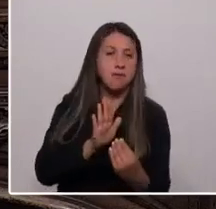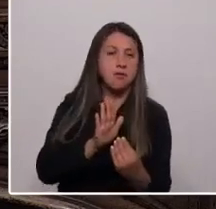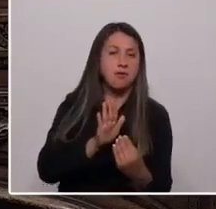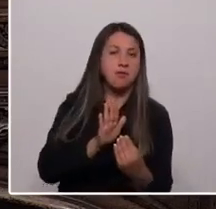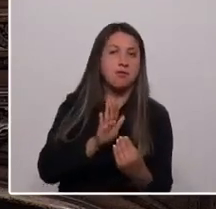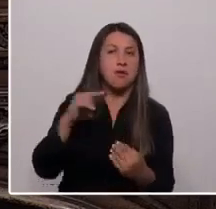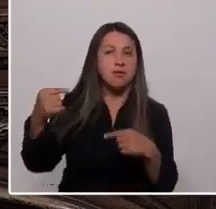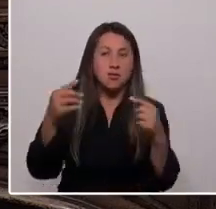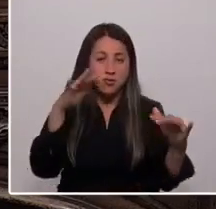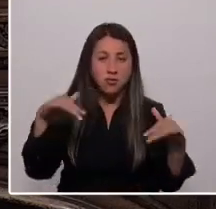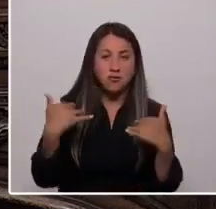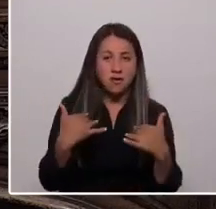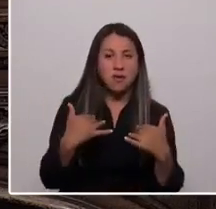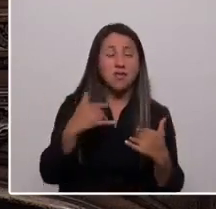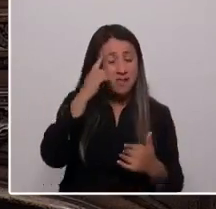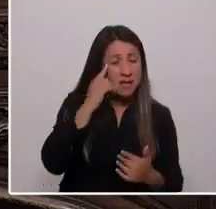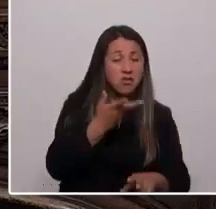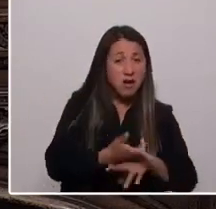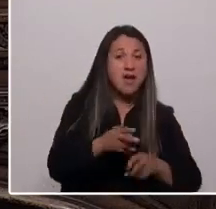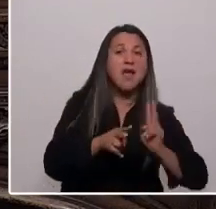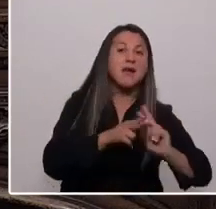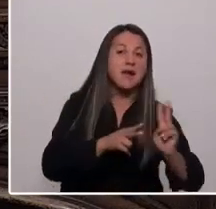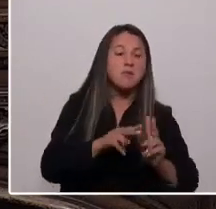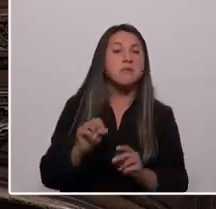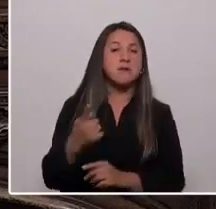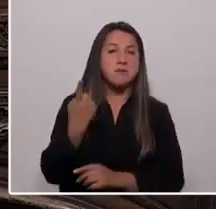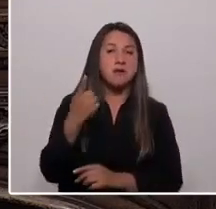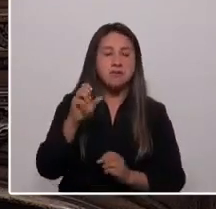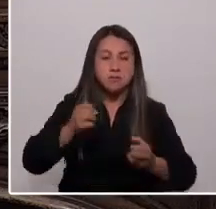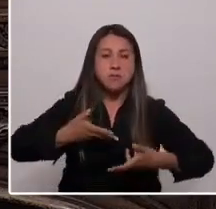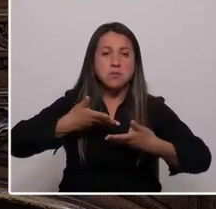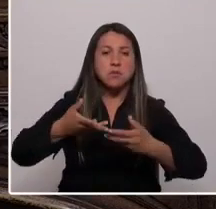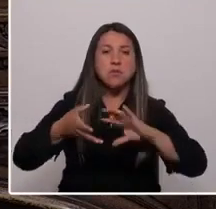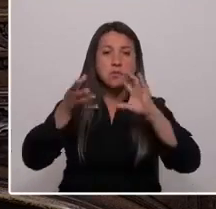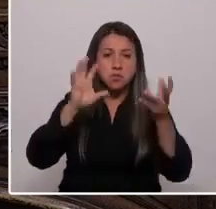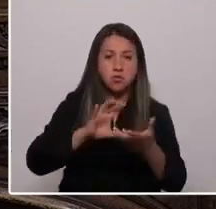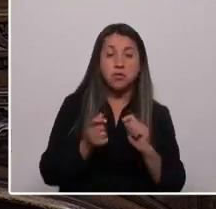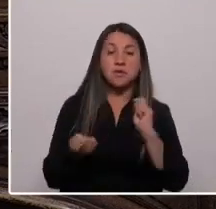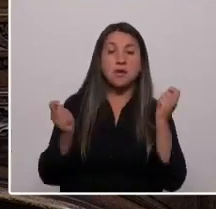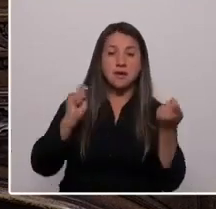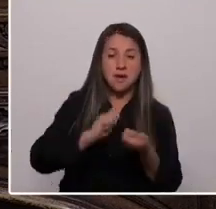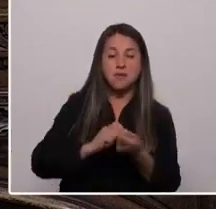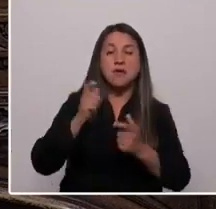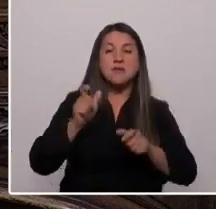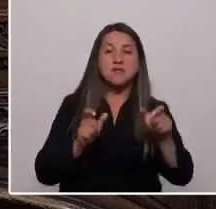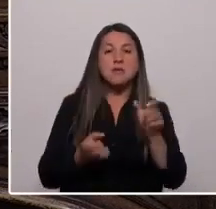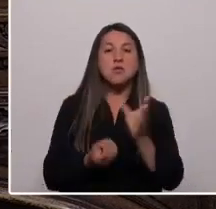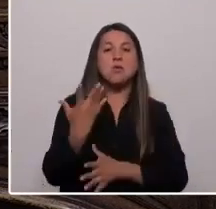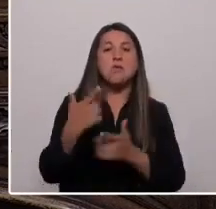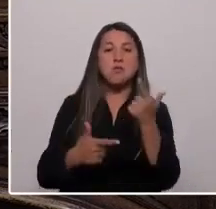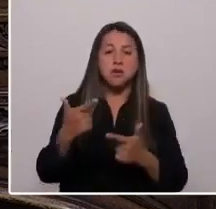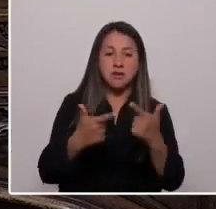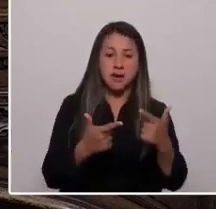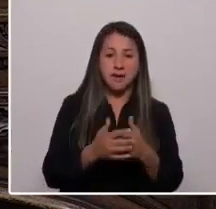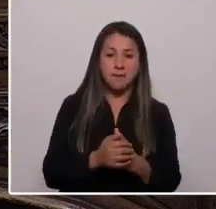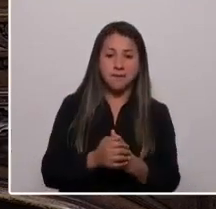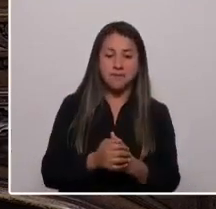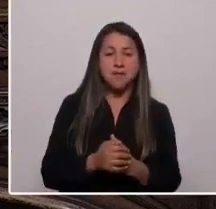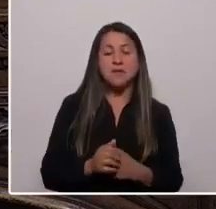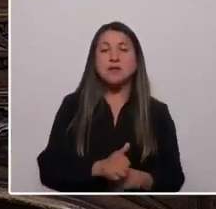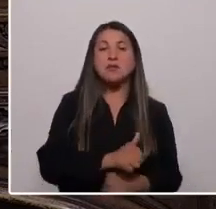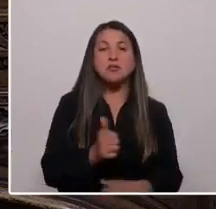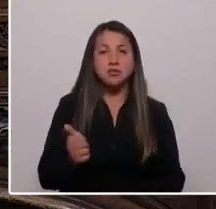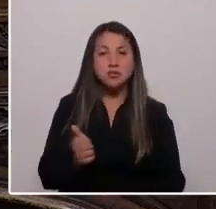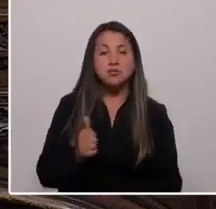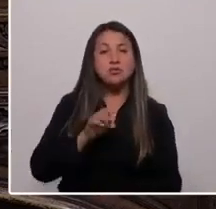reparar esa es la máxima expresión de un mundo que evoluciona seamos la nueva política la que todos y todos los